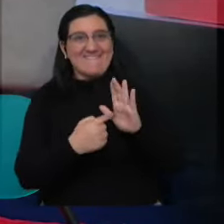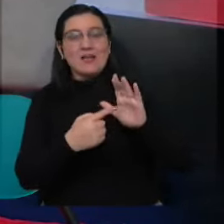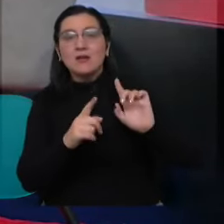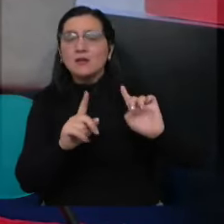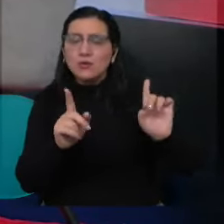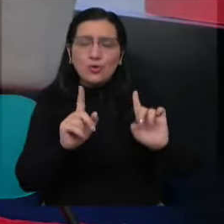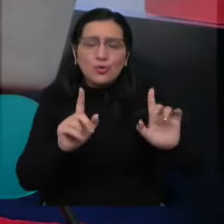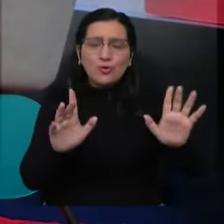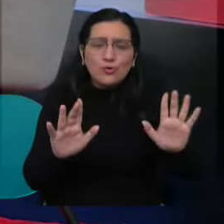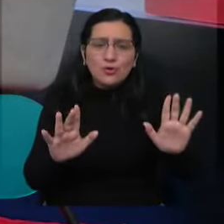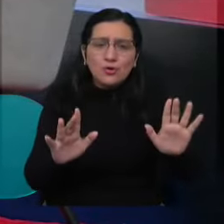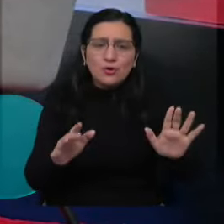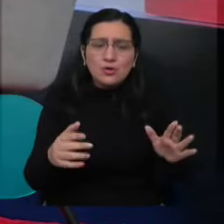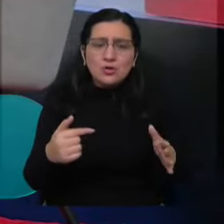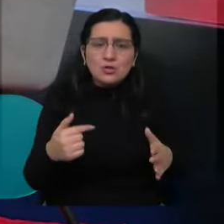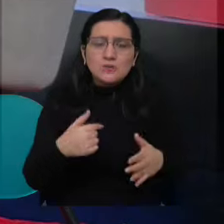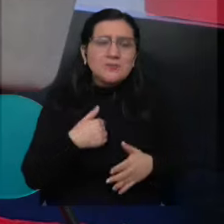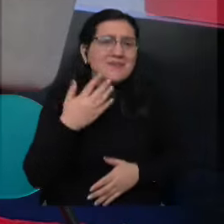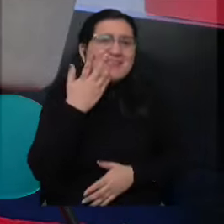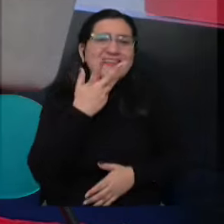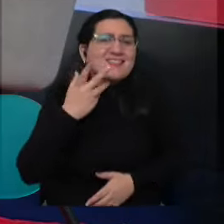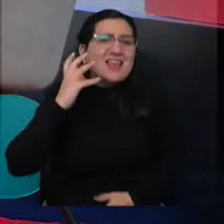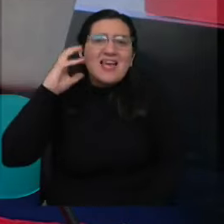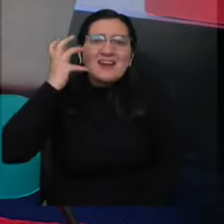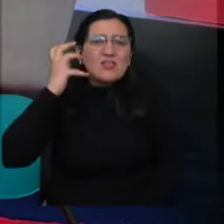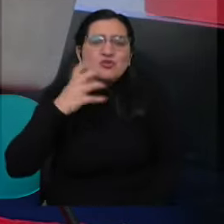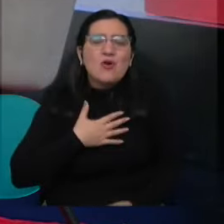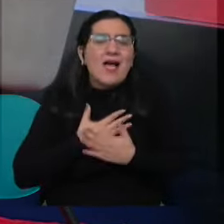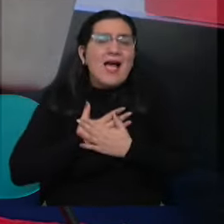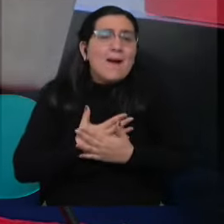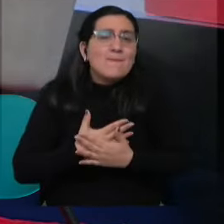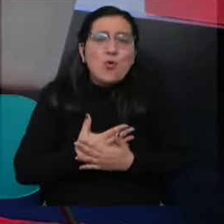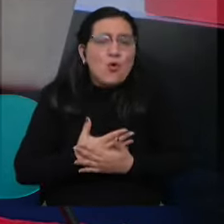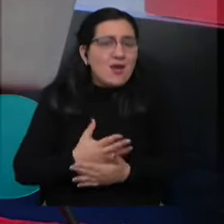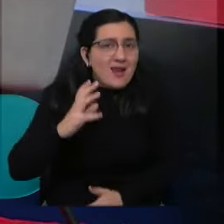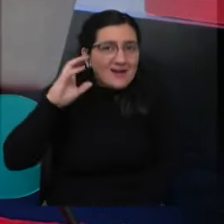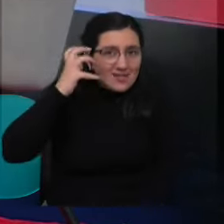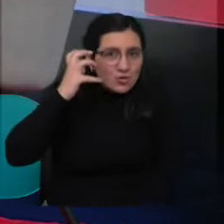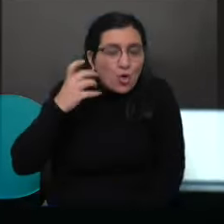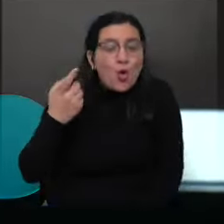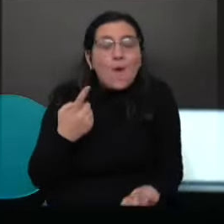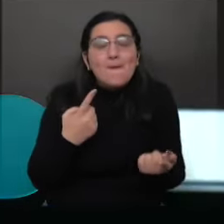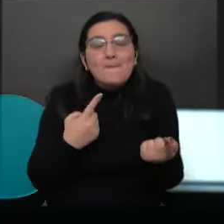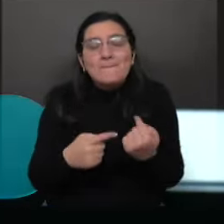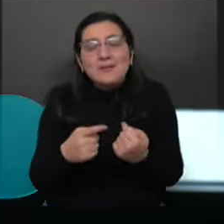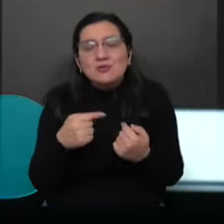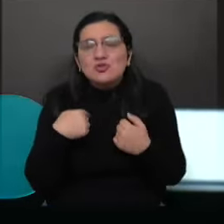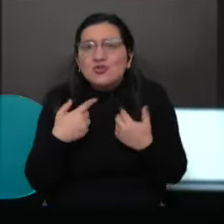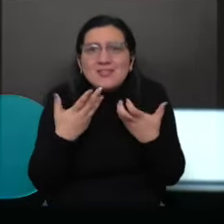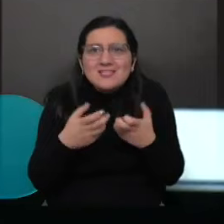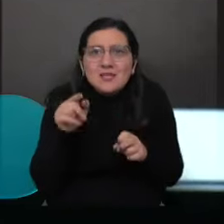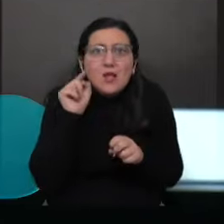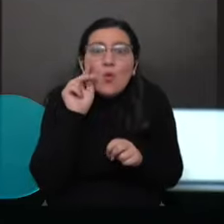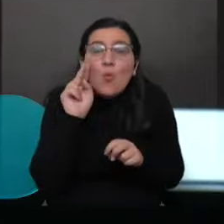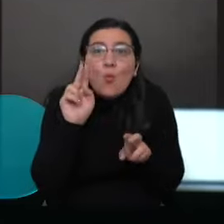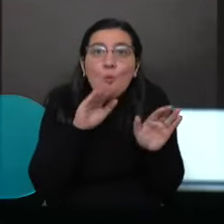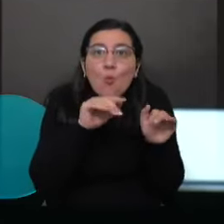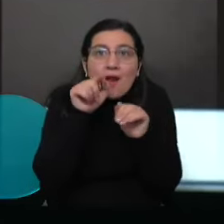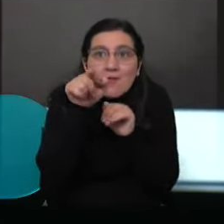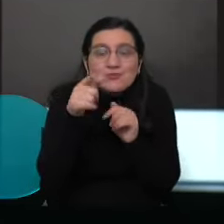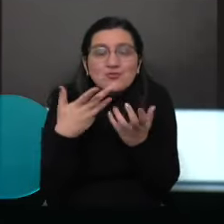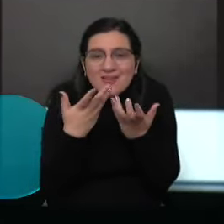lo mismo o sea yo soy un de radio pero la amo pero es pero era como va Yo quiero ser como ella porque yo quería hablar de